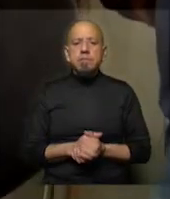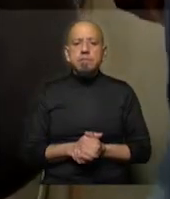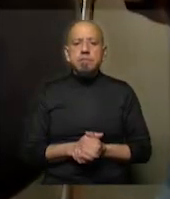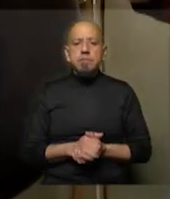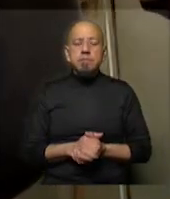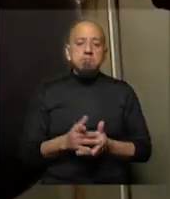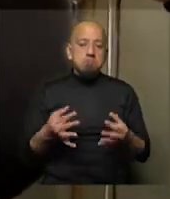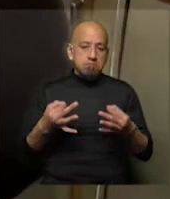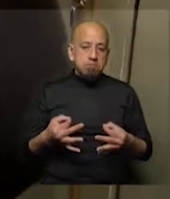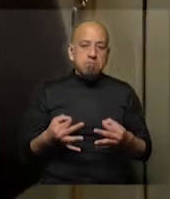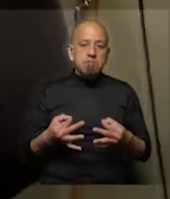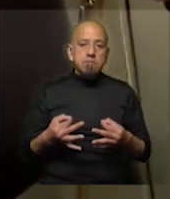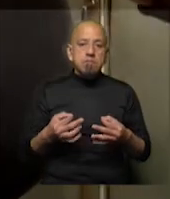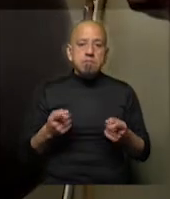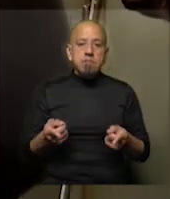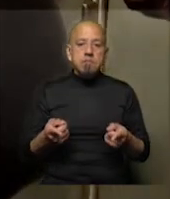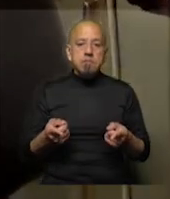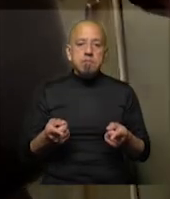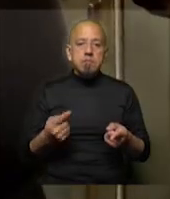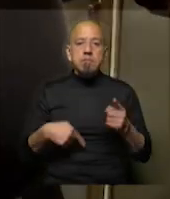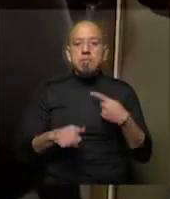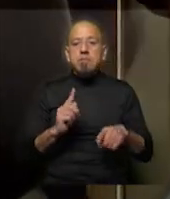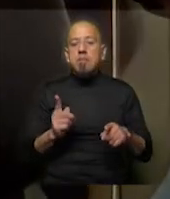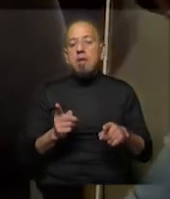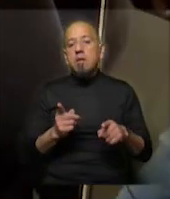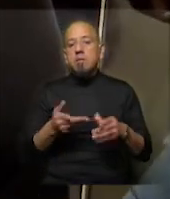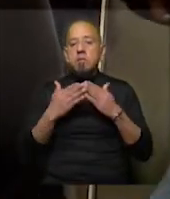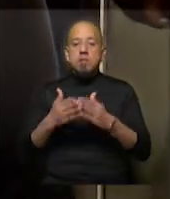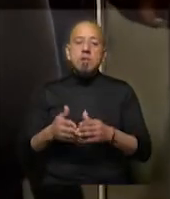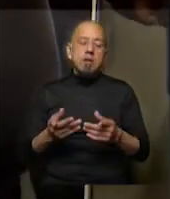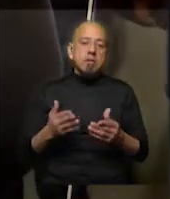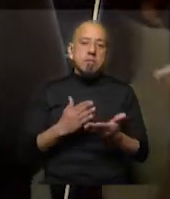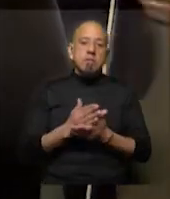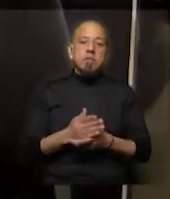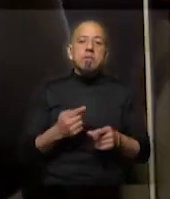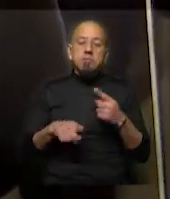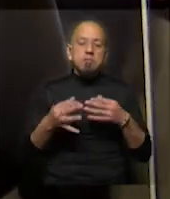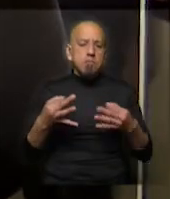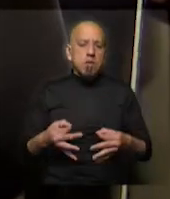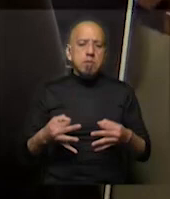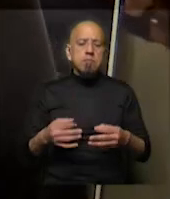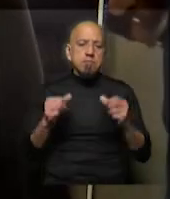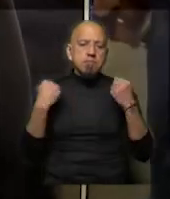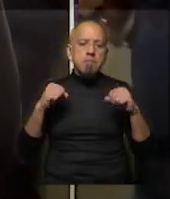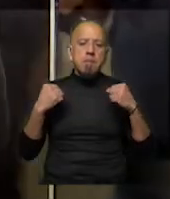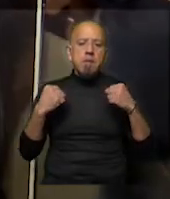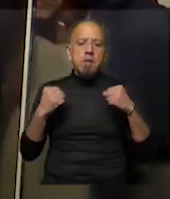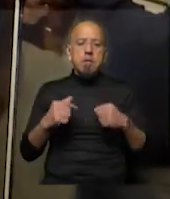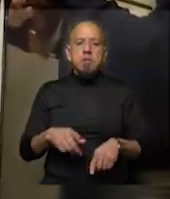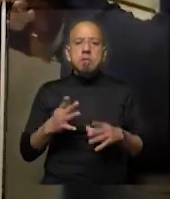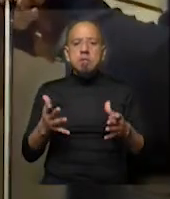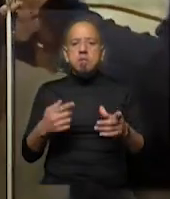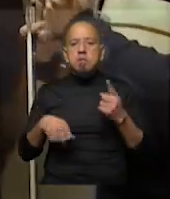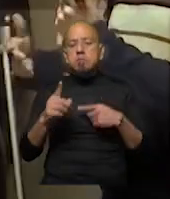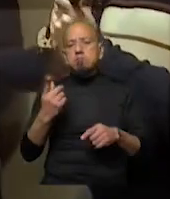venimos bien de lo que dicen todos los futbolistas cuando les preguntan antes del partido no este estamos no hemos tocado mucho